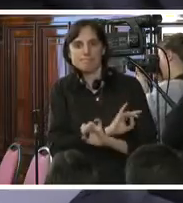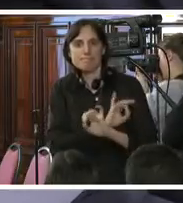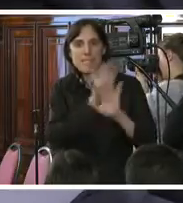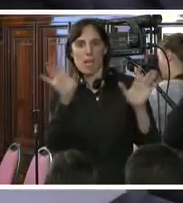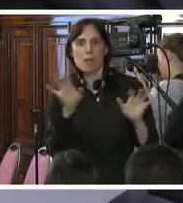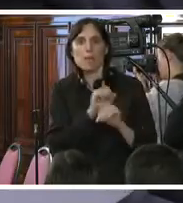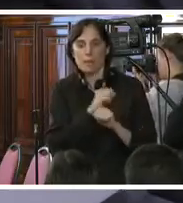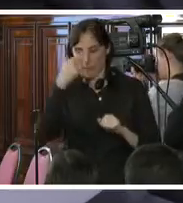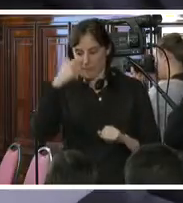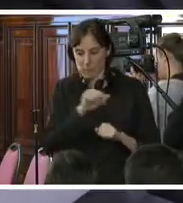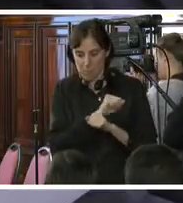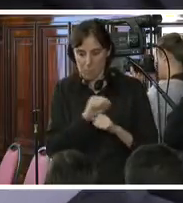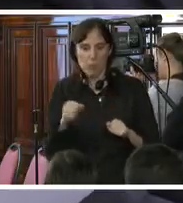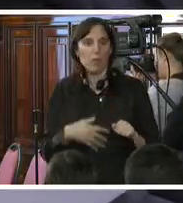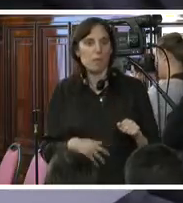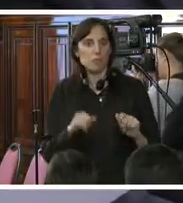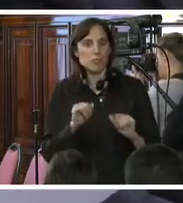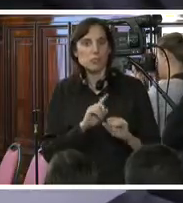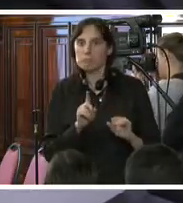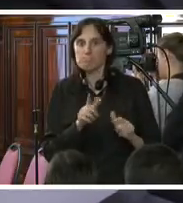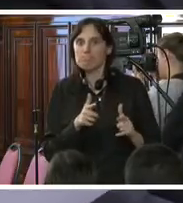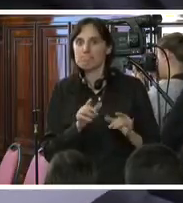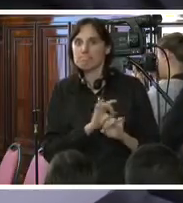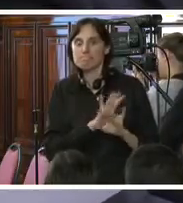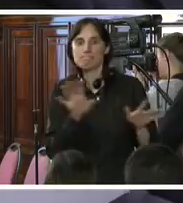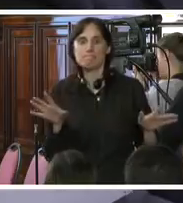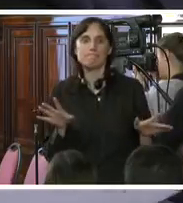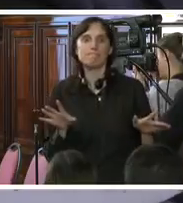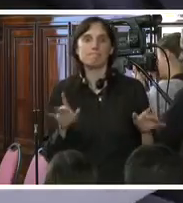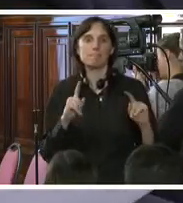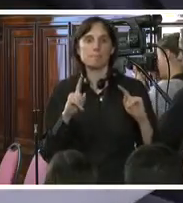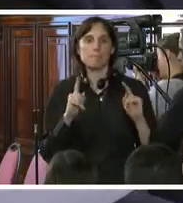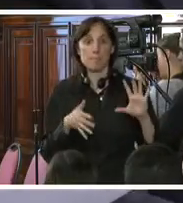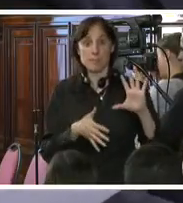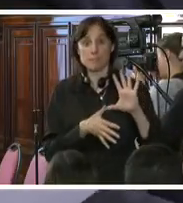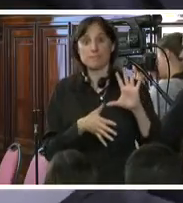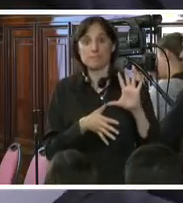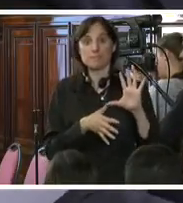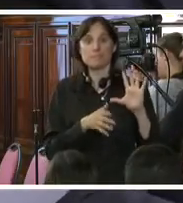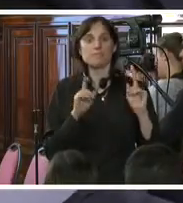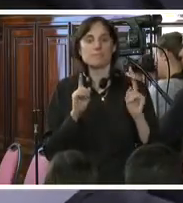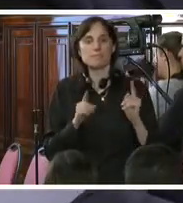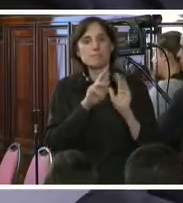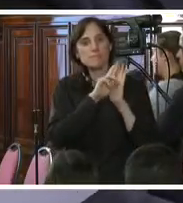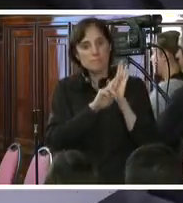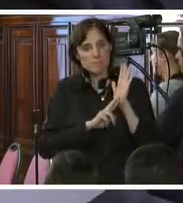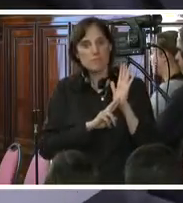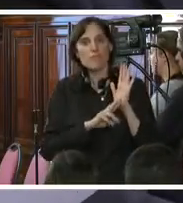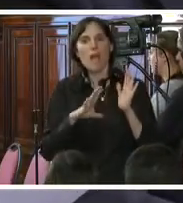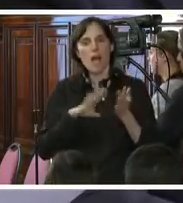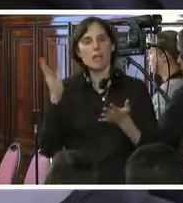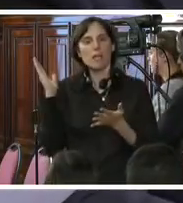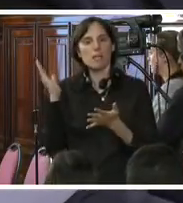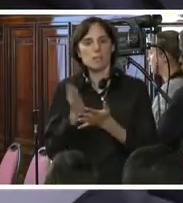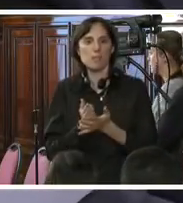este servicio y la obligación de las instituciones en salud a prestarlo. En América Latina, las regulaciones penales que permiten